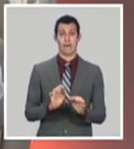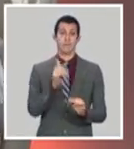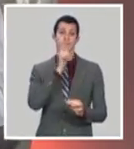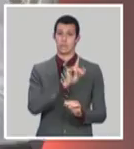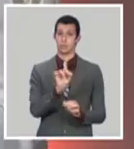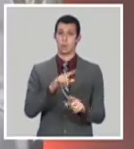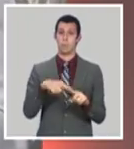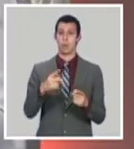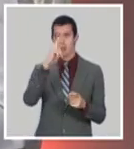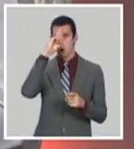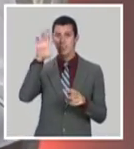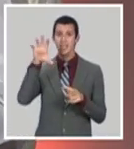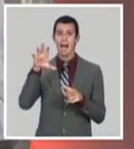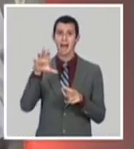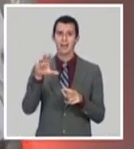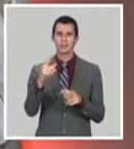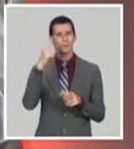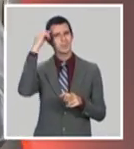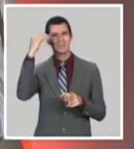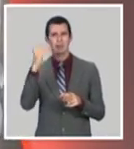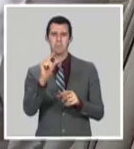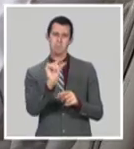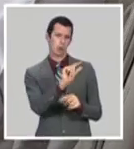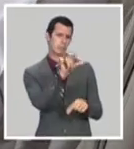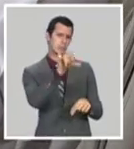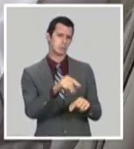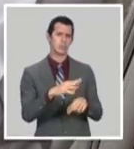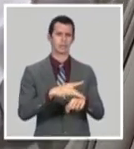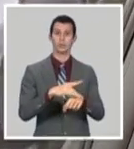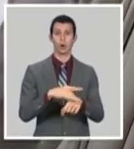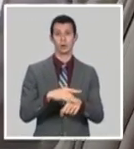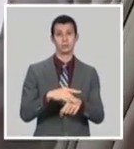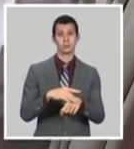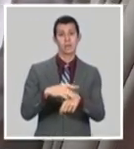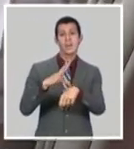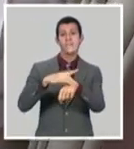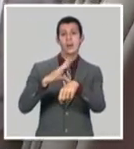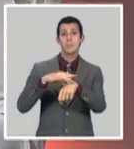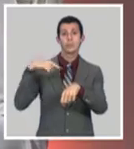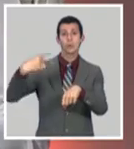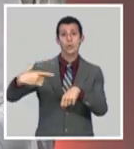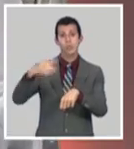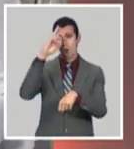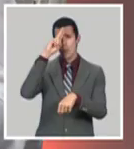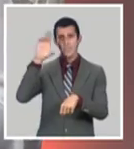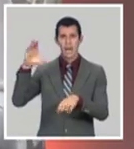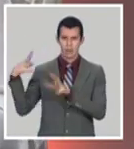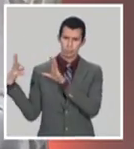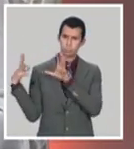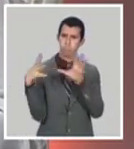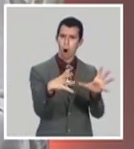las indisciplinas que están vinculadas. Un año de trabajo continuo también. Pero están también todos los organismos que participan a nivel de la comunidad y que